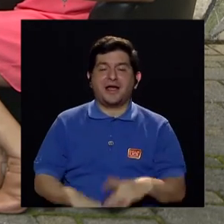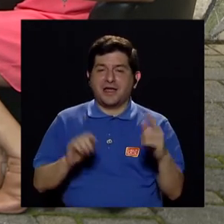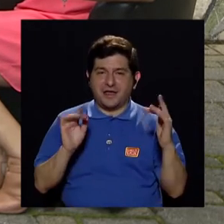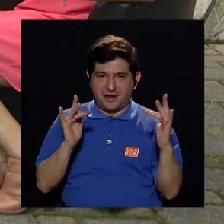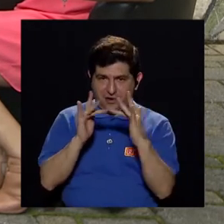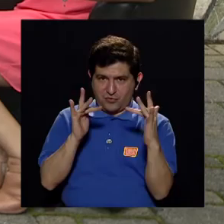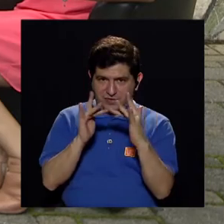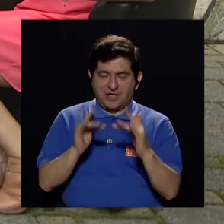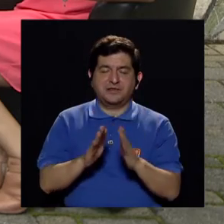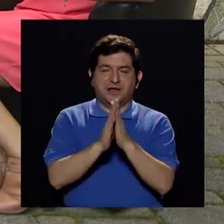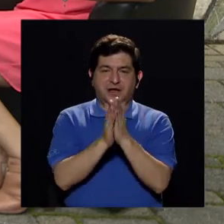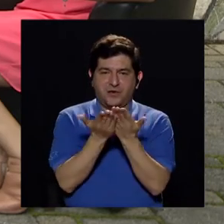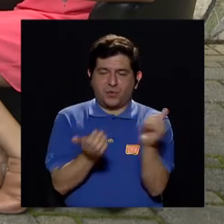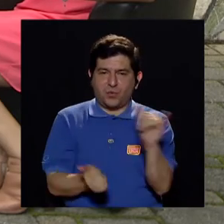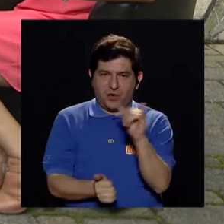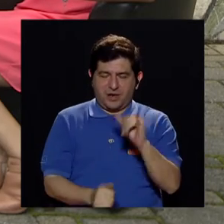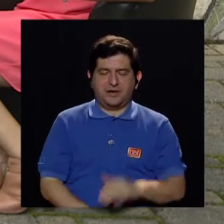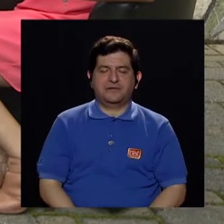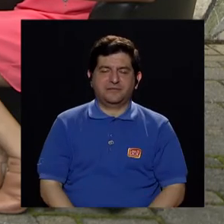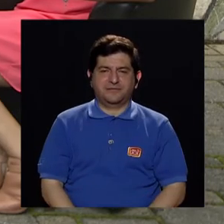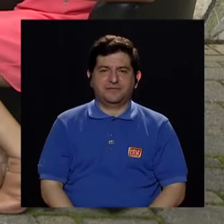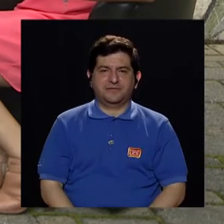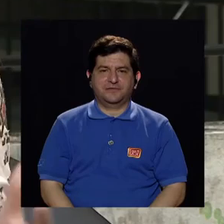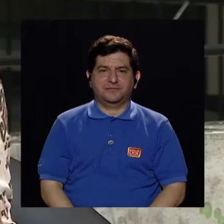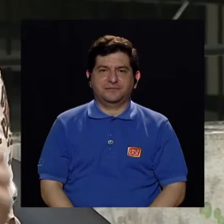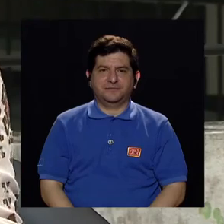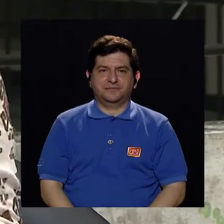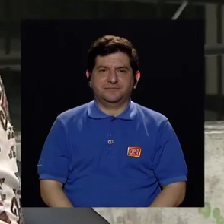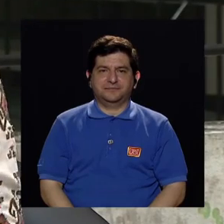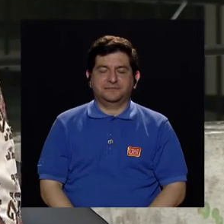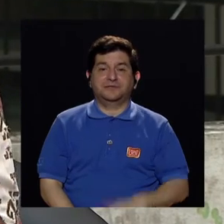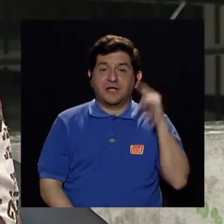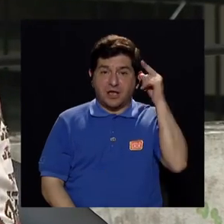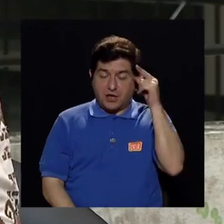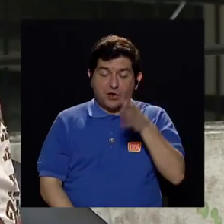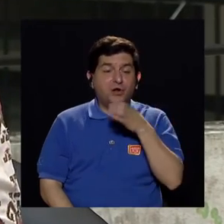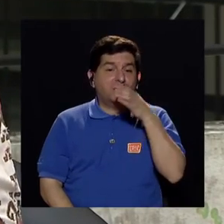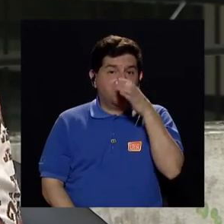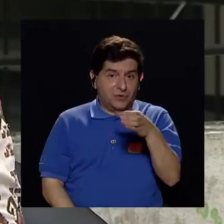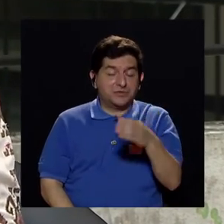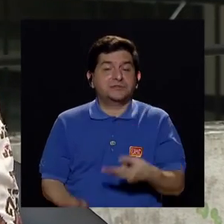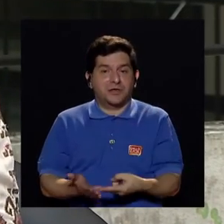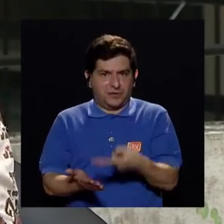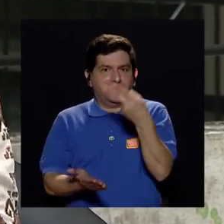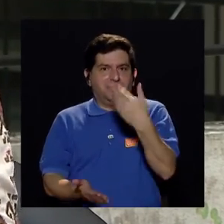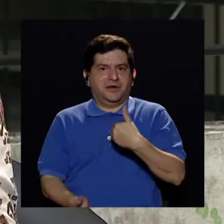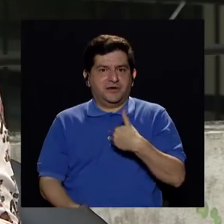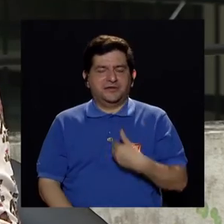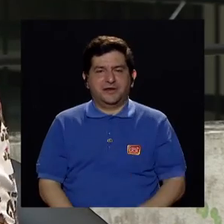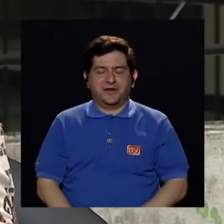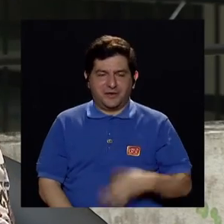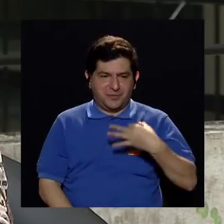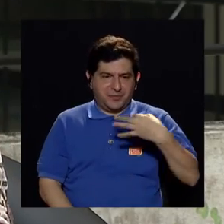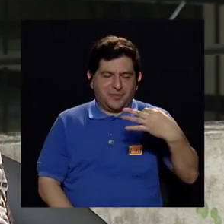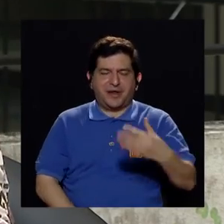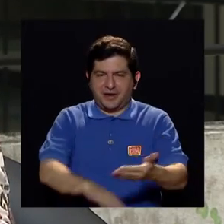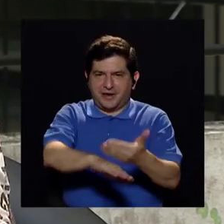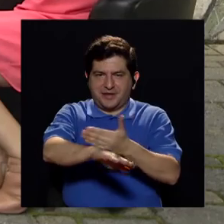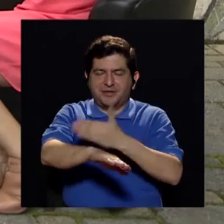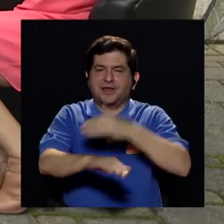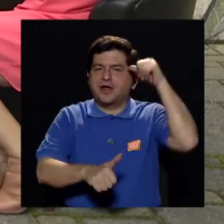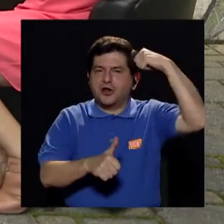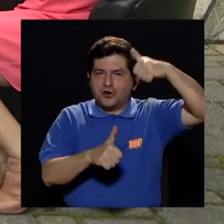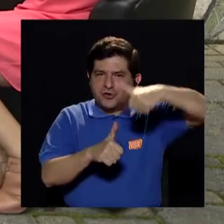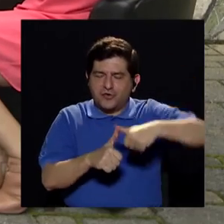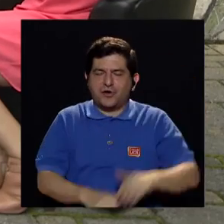por supuesto, el libro, donde podemos también ubicarlo, conseguirlo. Y, por supuesto, esas recomendaciones son muy valiosas para crecer cada día. Ajá, además